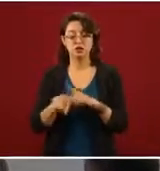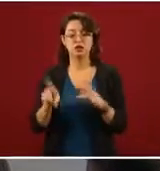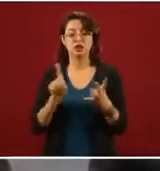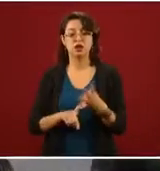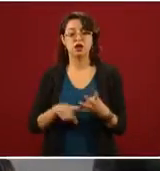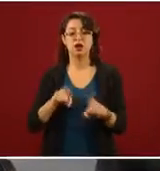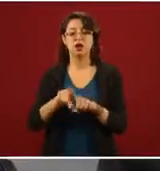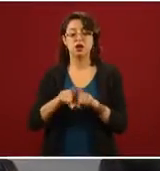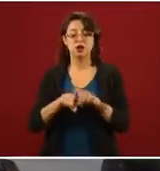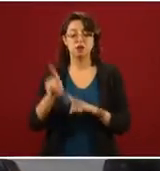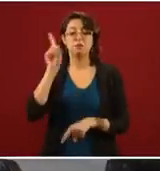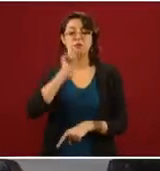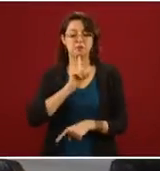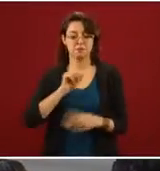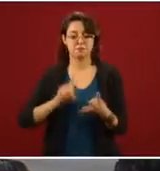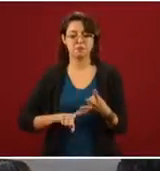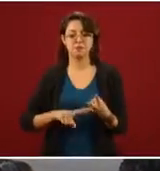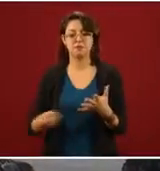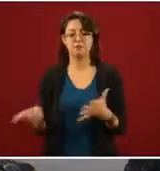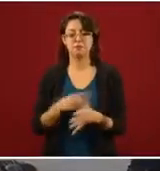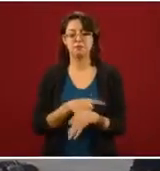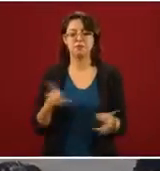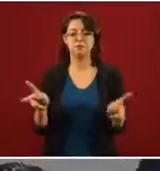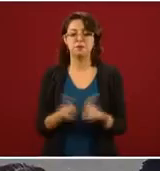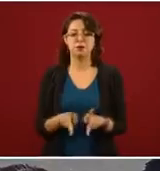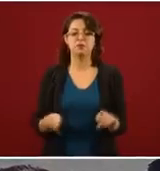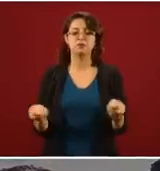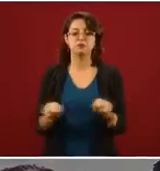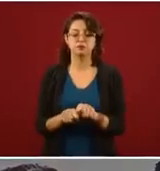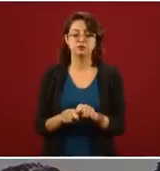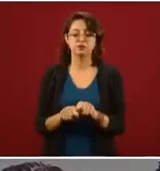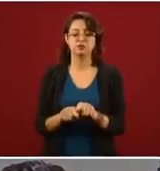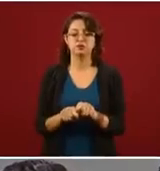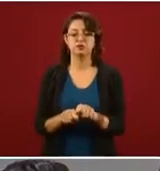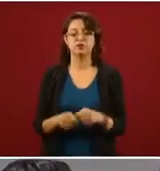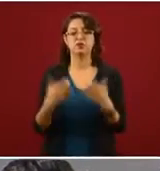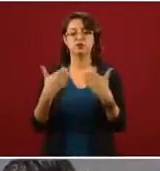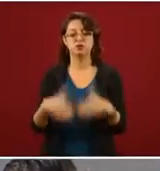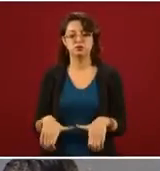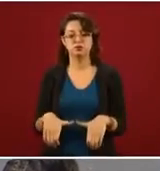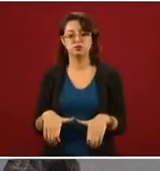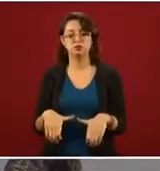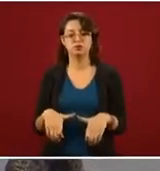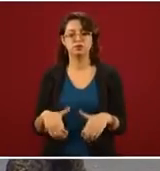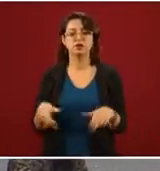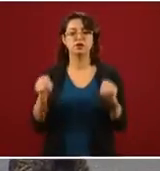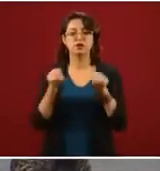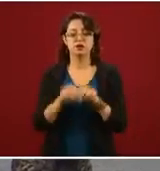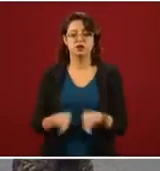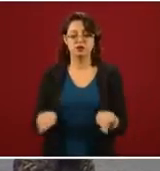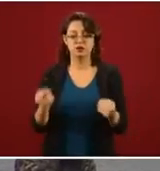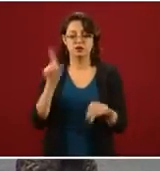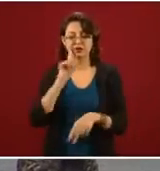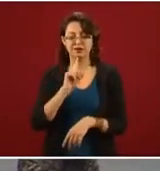hermana, primos, tíos, cuñados, nueras,